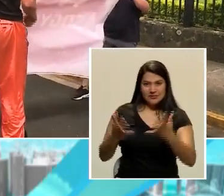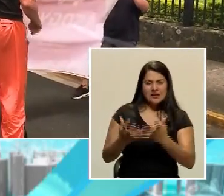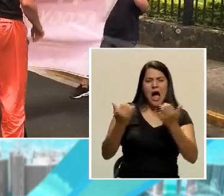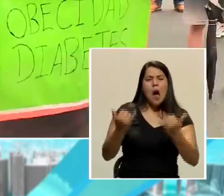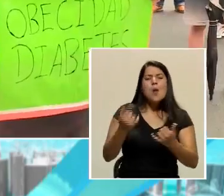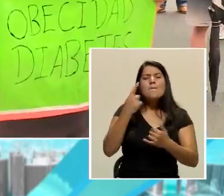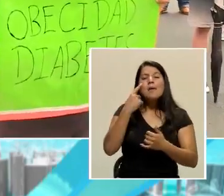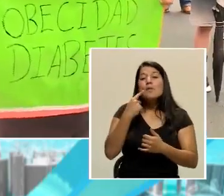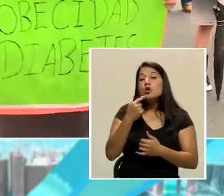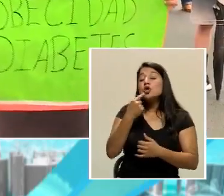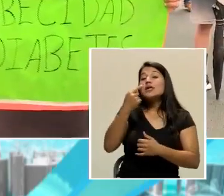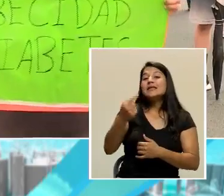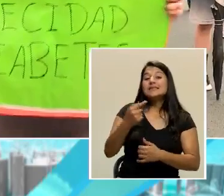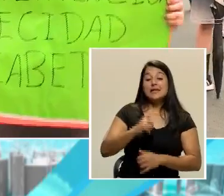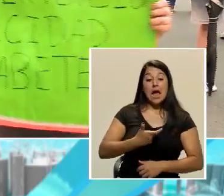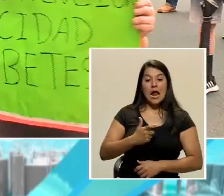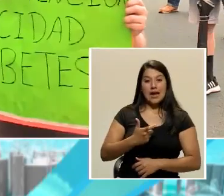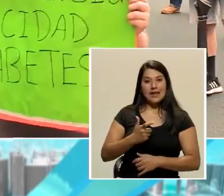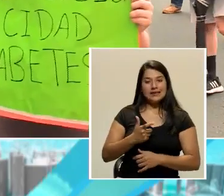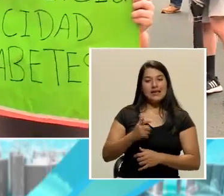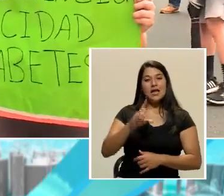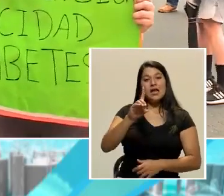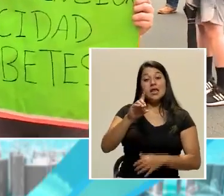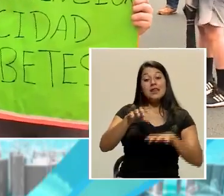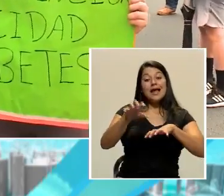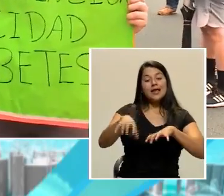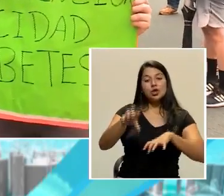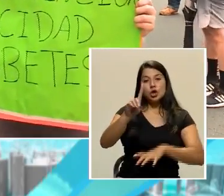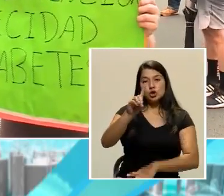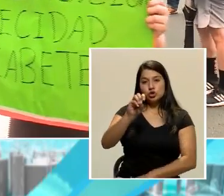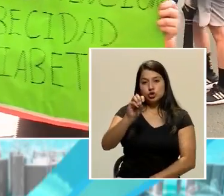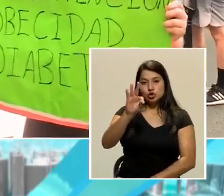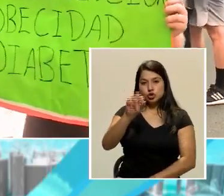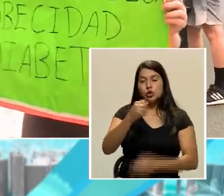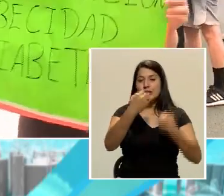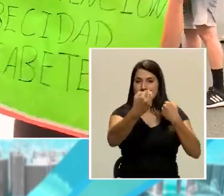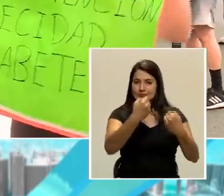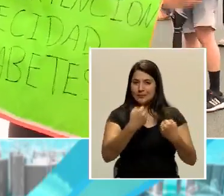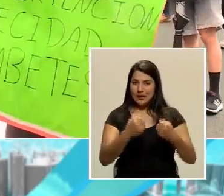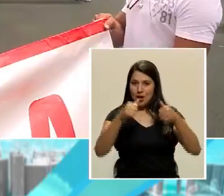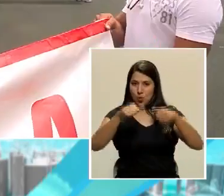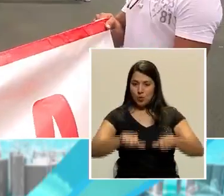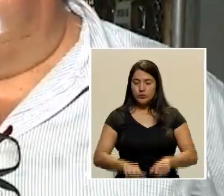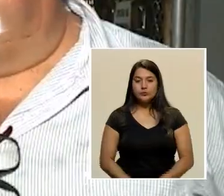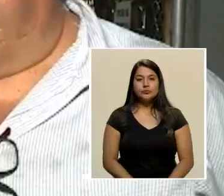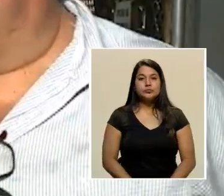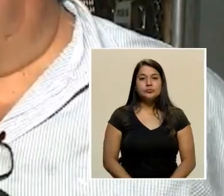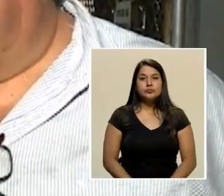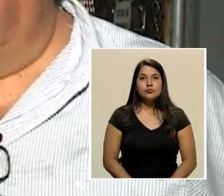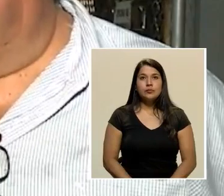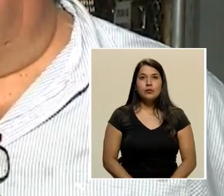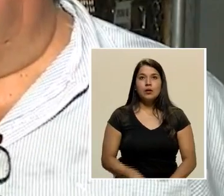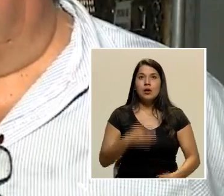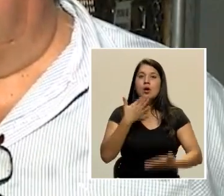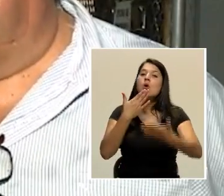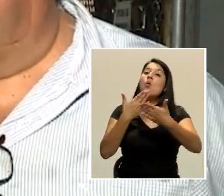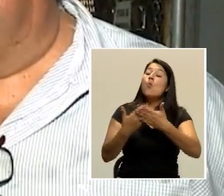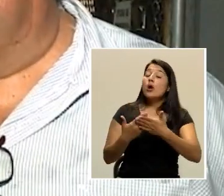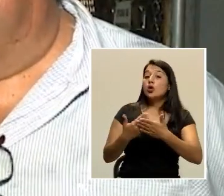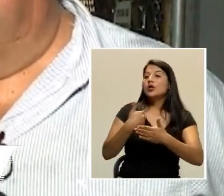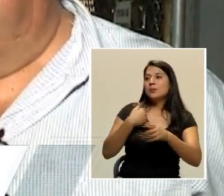tomarlo los alcaldes en sí y ellos poder también realizar las gestiones para poder atender los casos de COVID y además